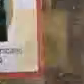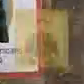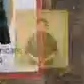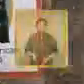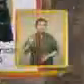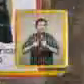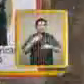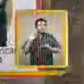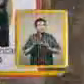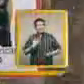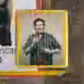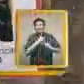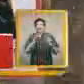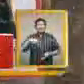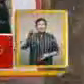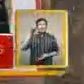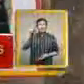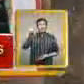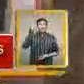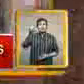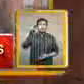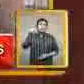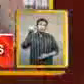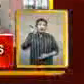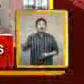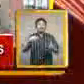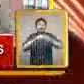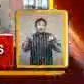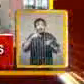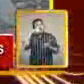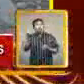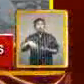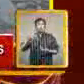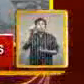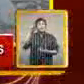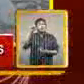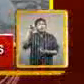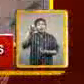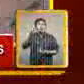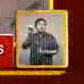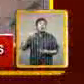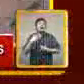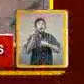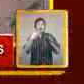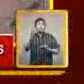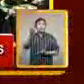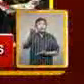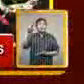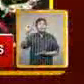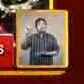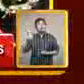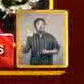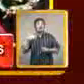Hola amigos, ¿qué tal? Les cuento que Cupilupaca, Surialto 27 de mayo, dos zonas de periférica se han convertido en barrios de verdad. ¿Y quién ha inaugurado